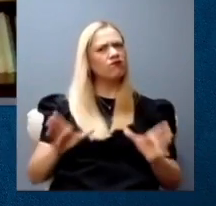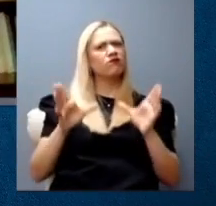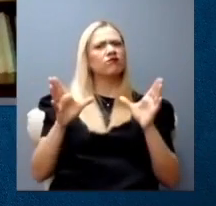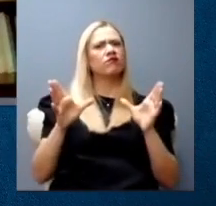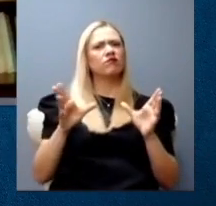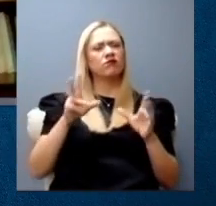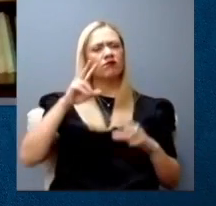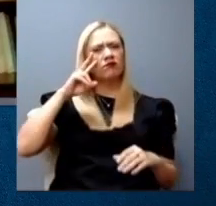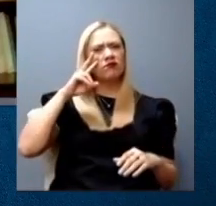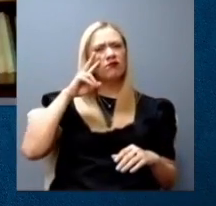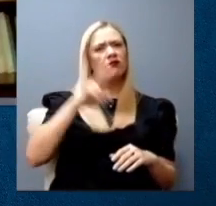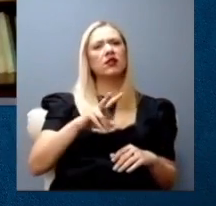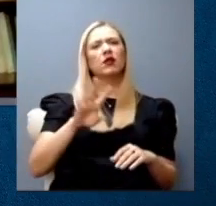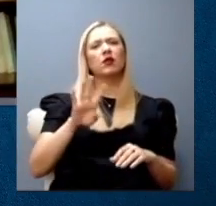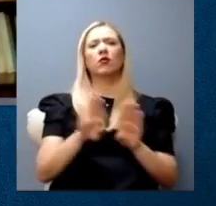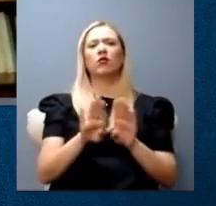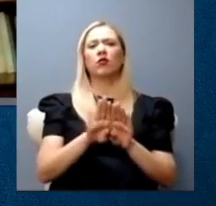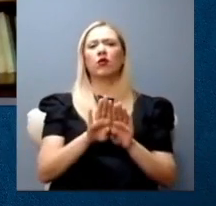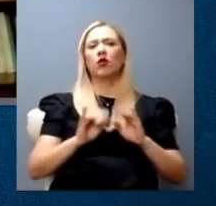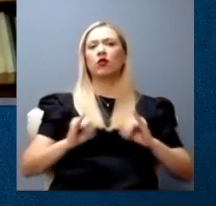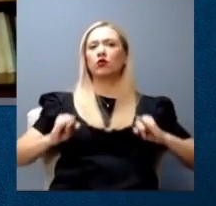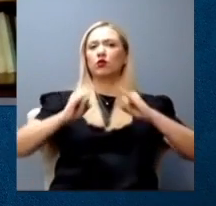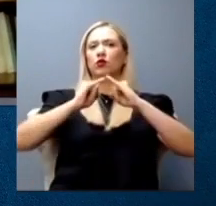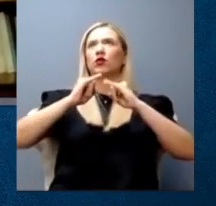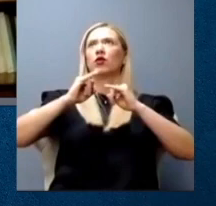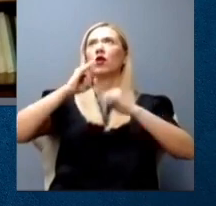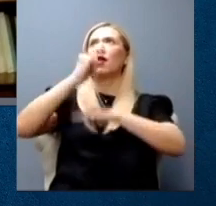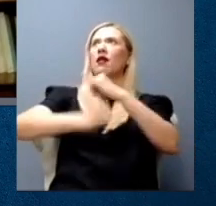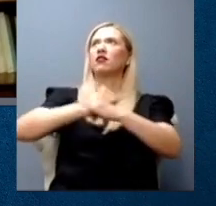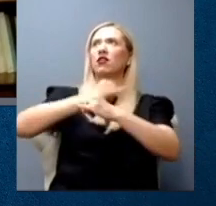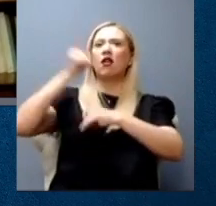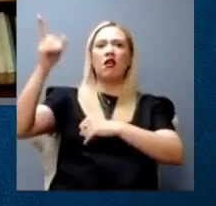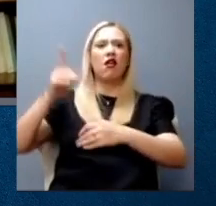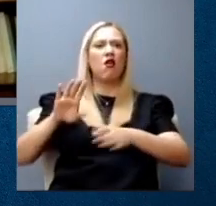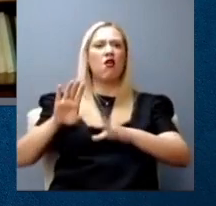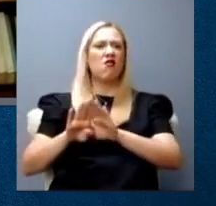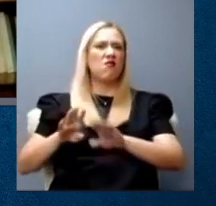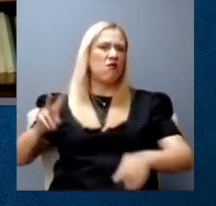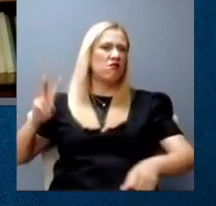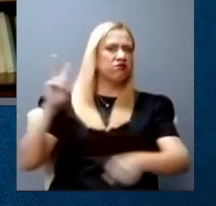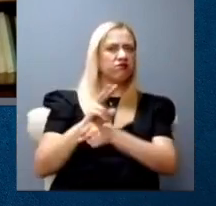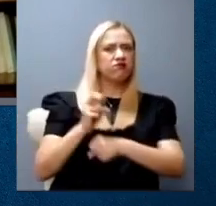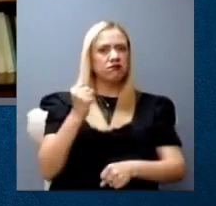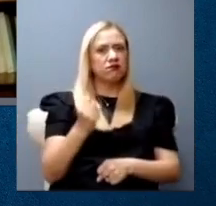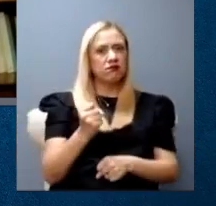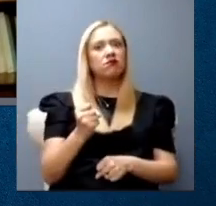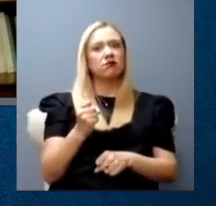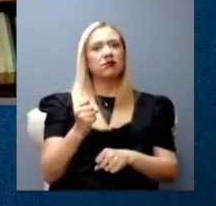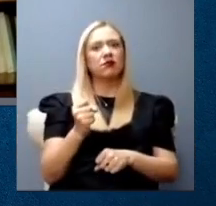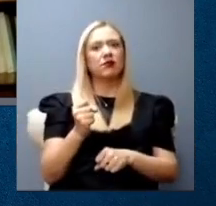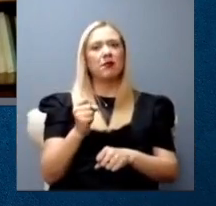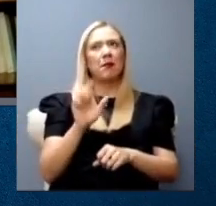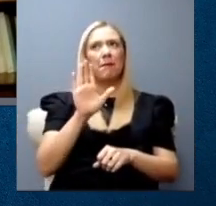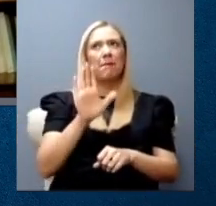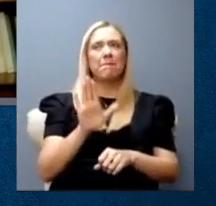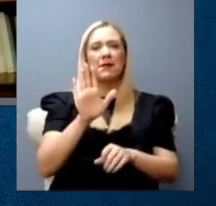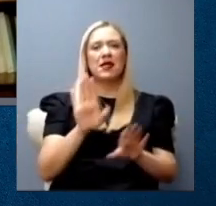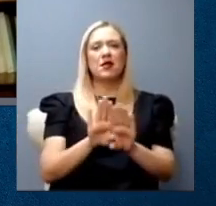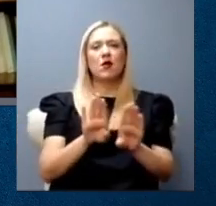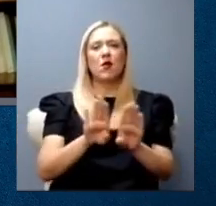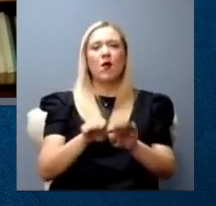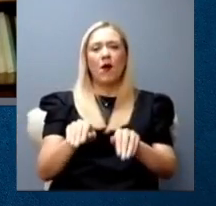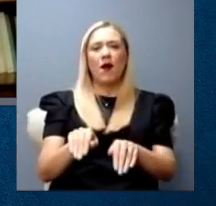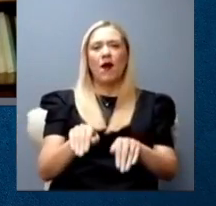a ver en mecanismos internacionales o incluso dando un paso para atrás, previo a la instauración de